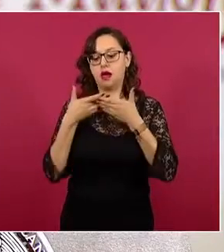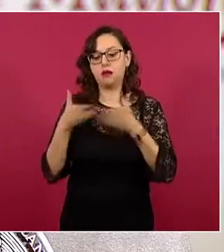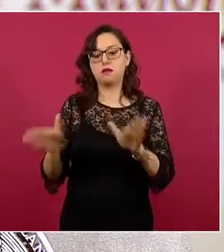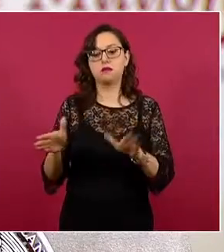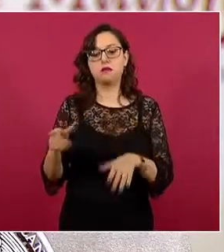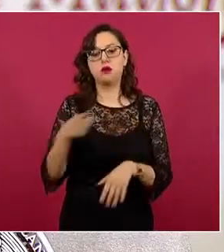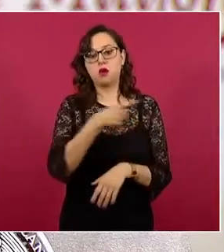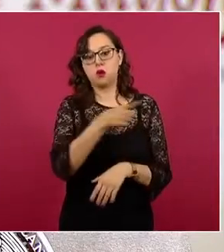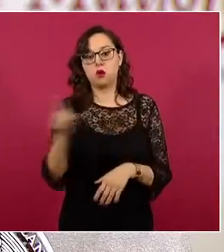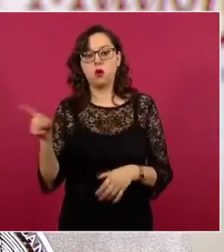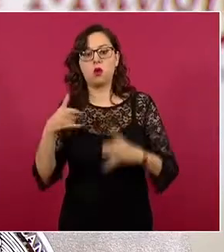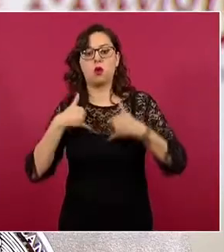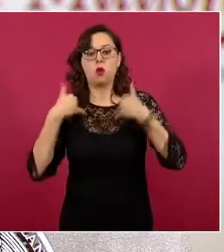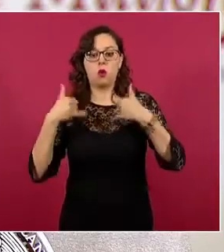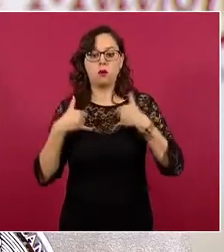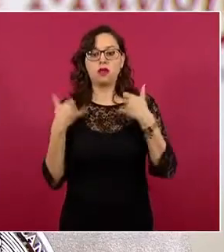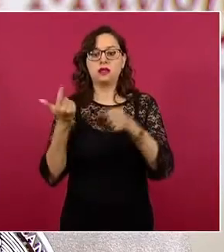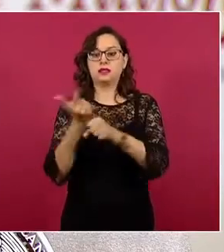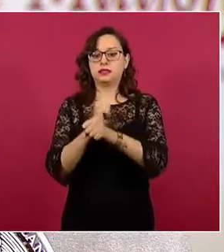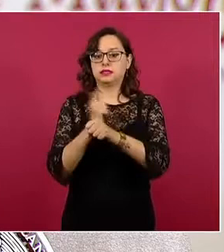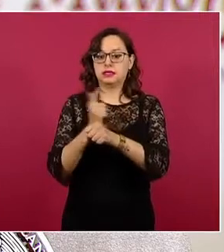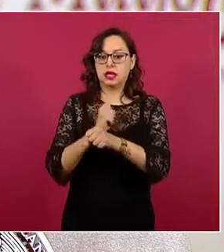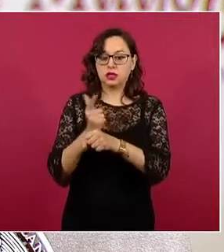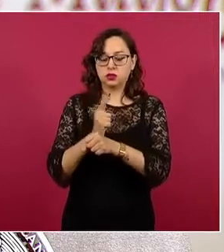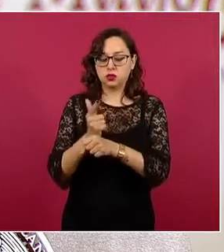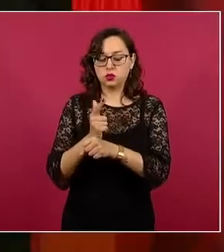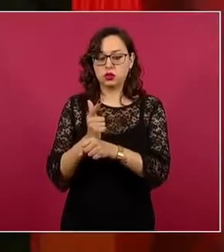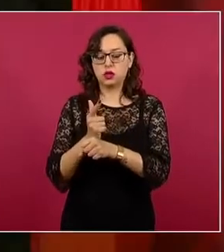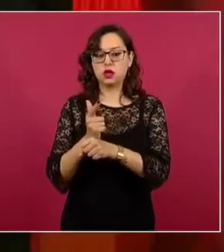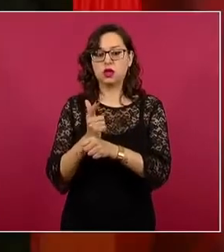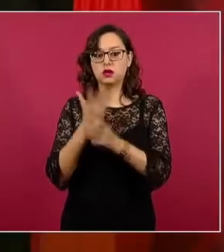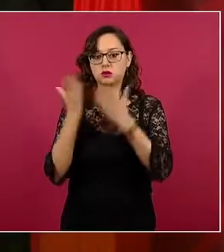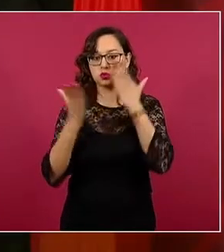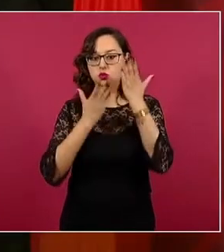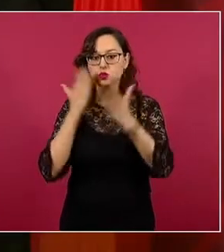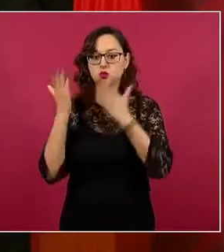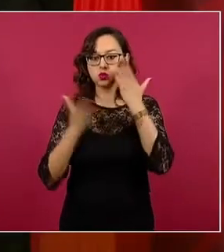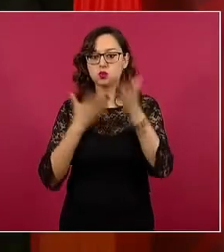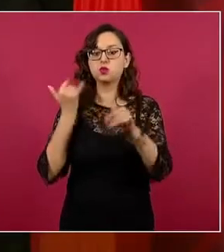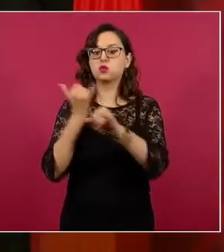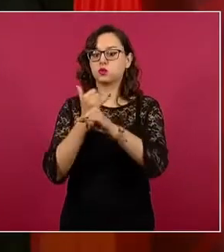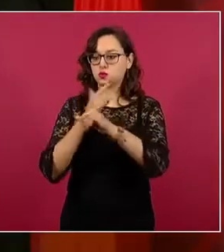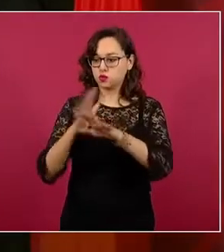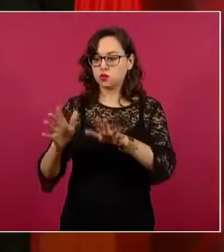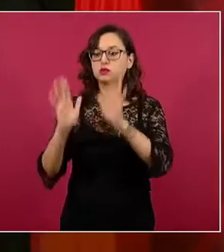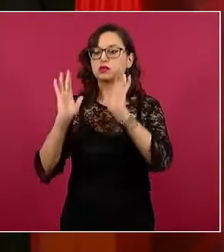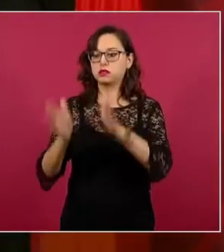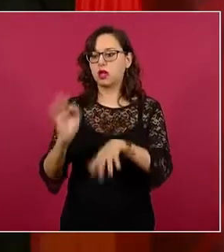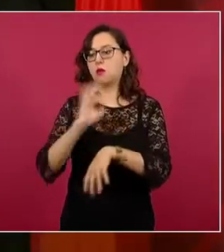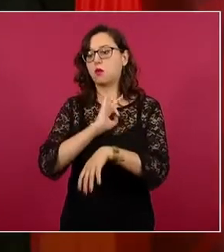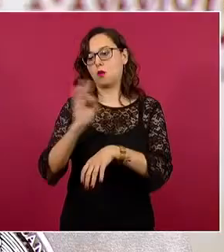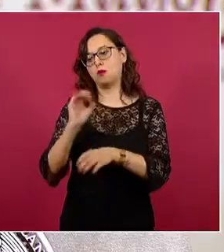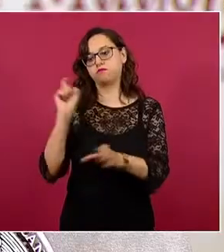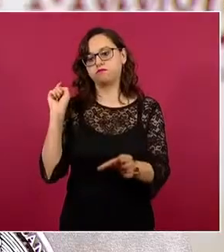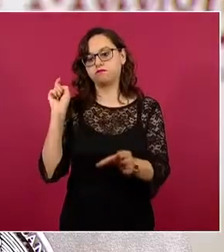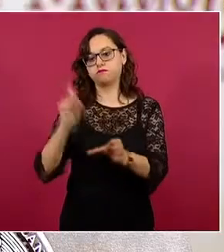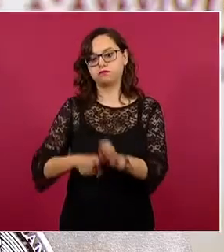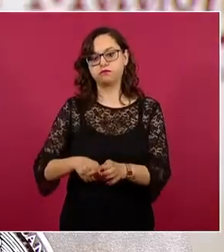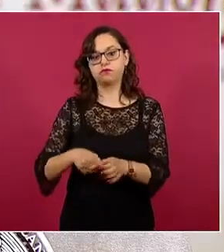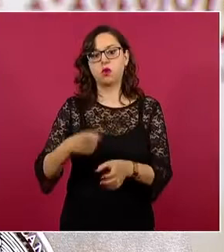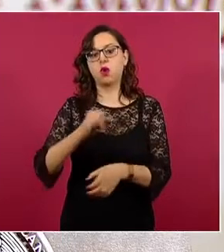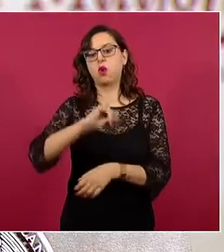los jóvenes de licenciatura que son informados, que pueden participar en la convocatoria de